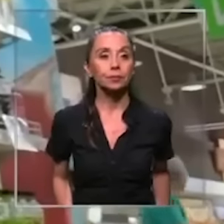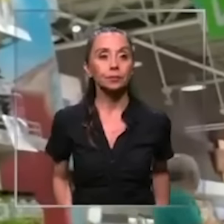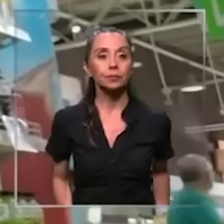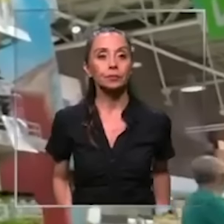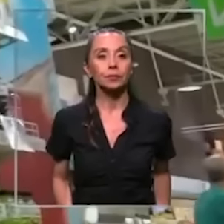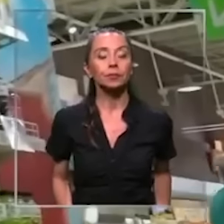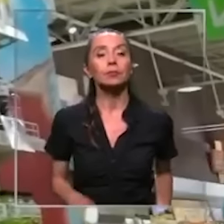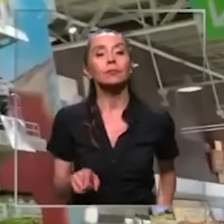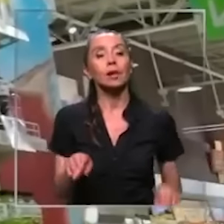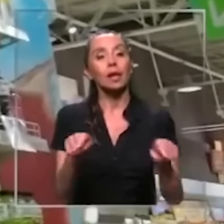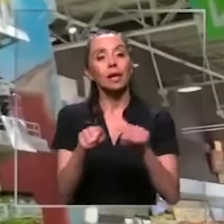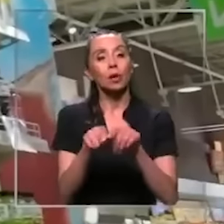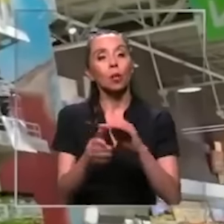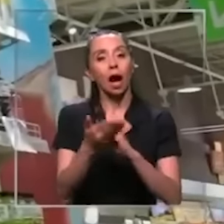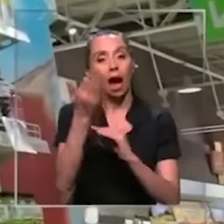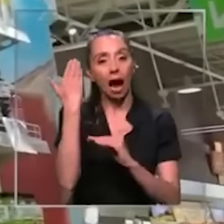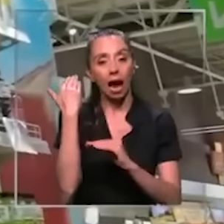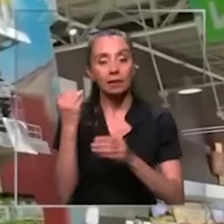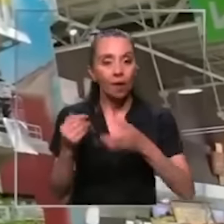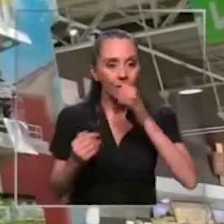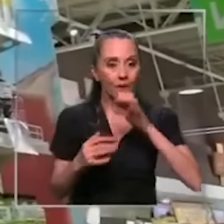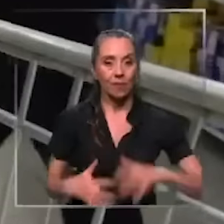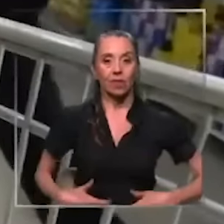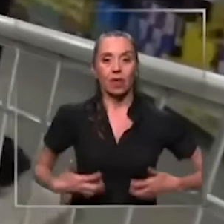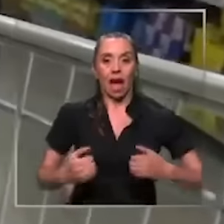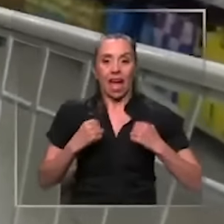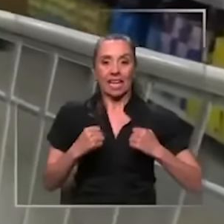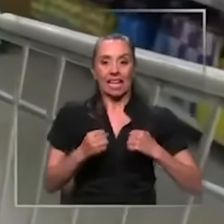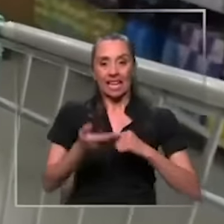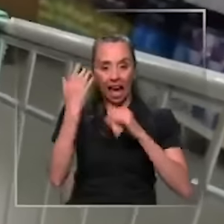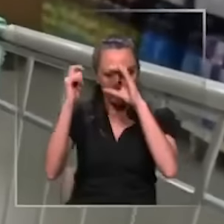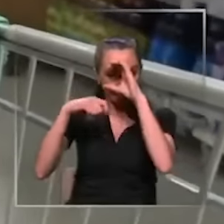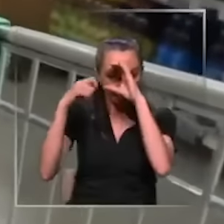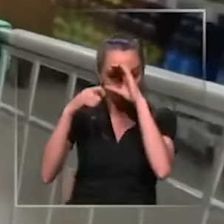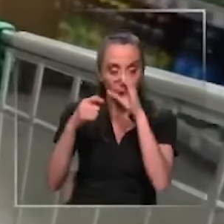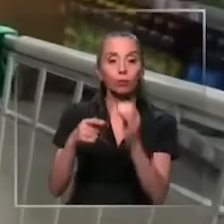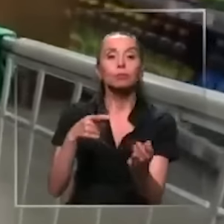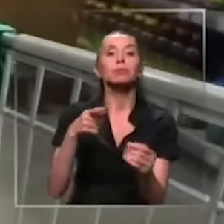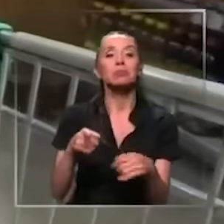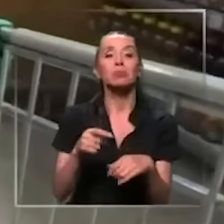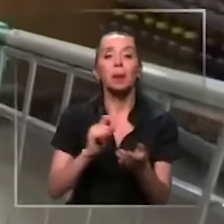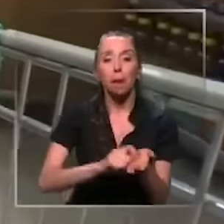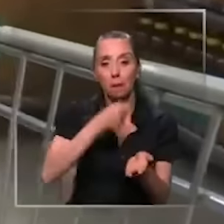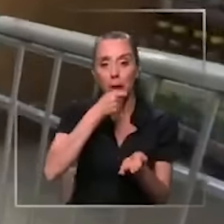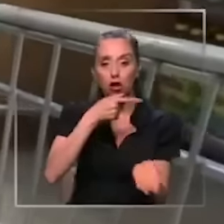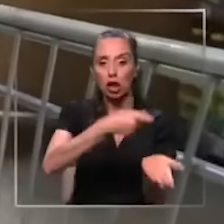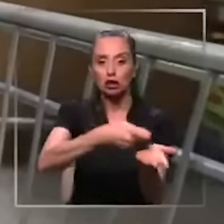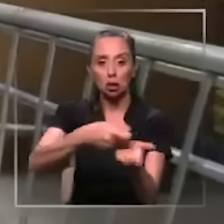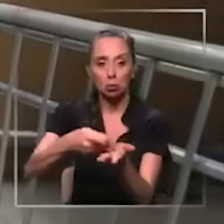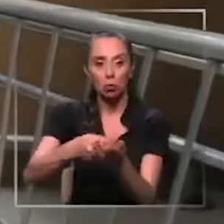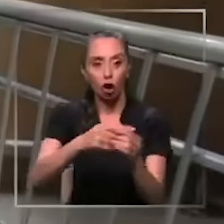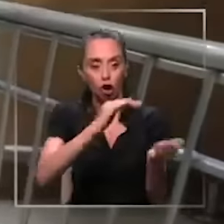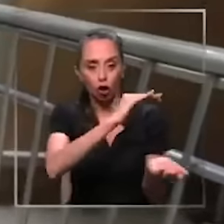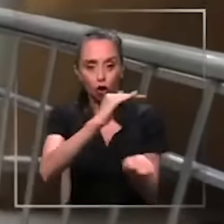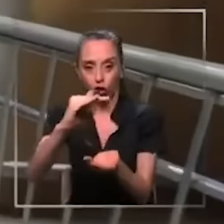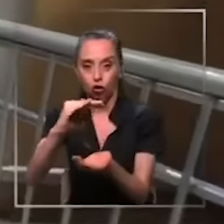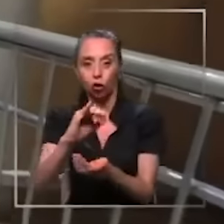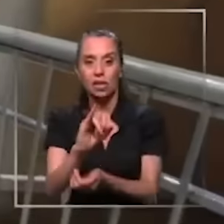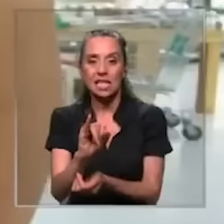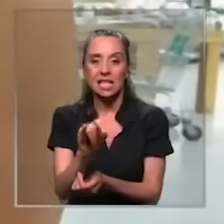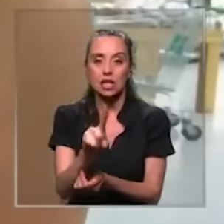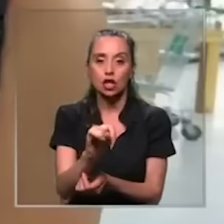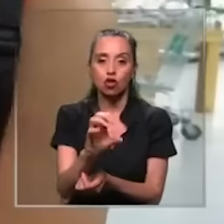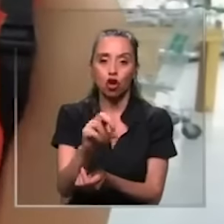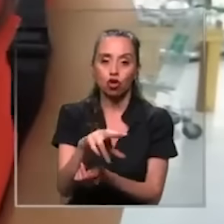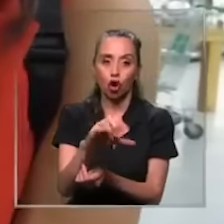Al igual que como lo hicimos con las energéticas en un reportaje anterior, compramos distintas muestras de isotónicas, con y sin azúcar